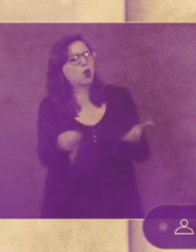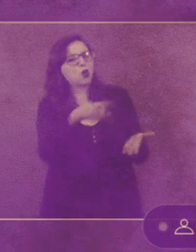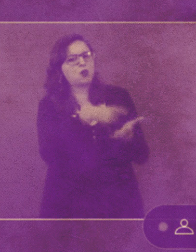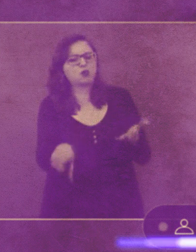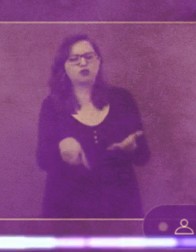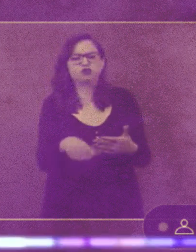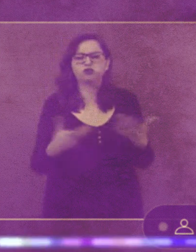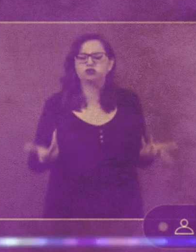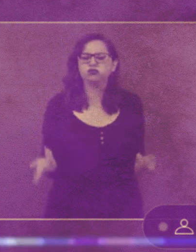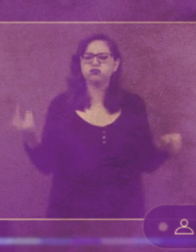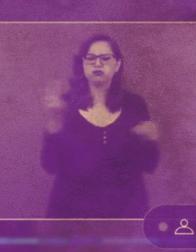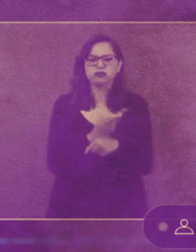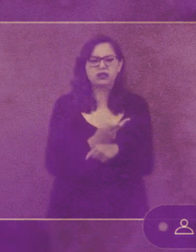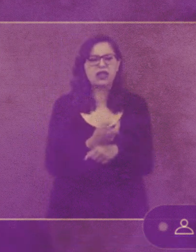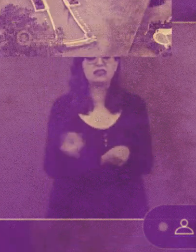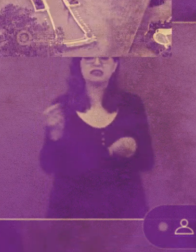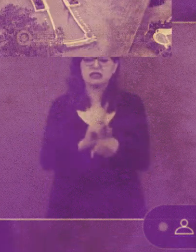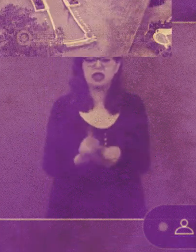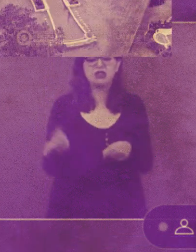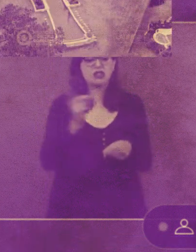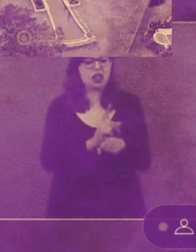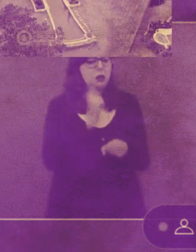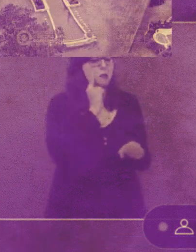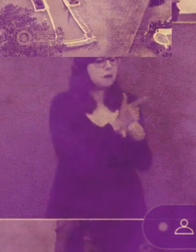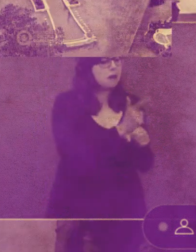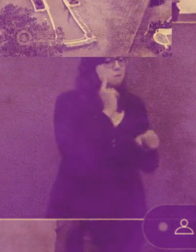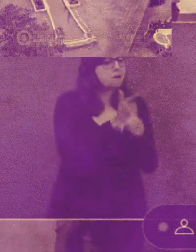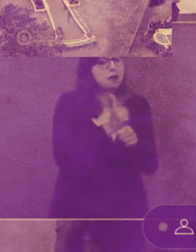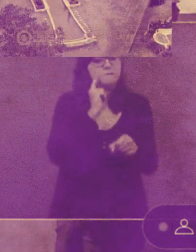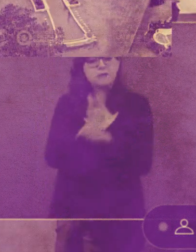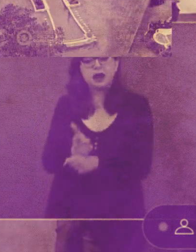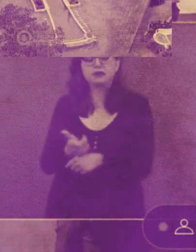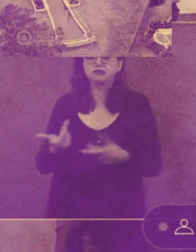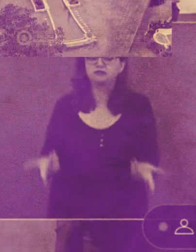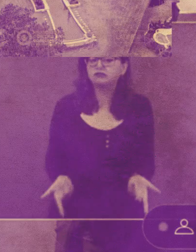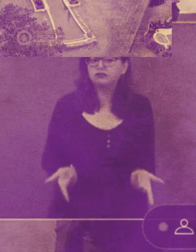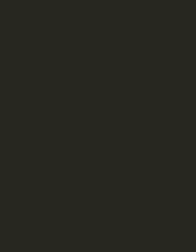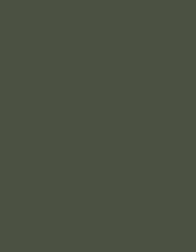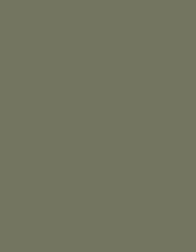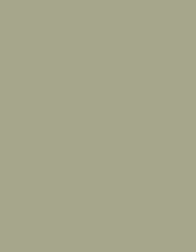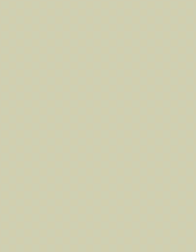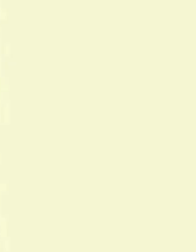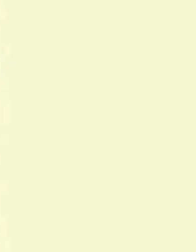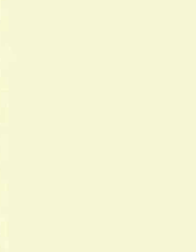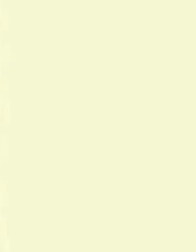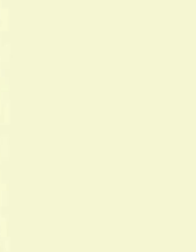nopal. Cada día le descubren nuevas propiedades. Es cuanto, presidente.